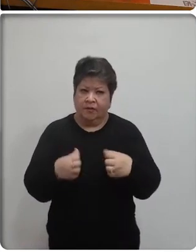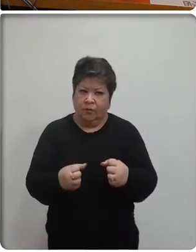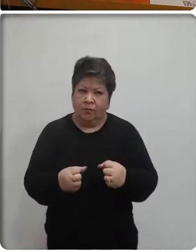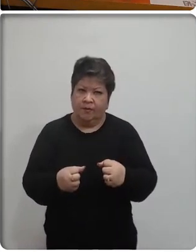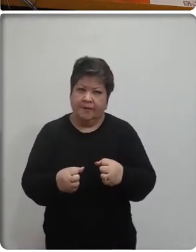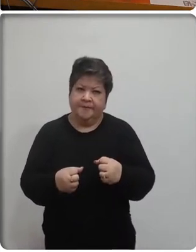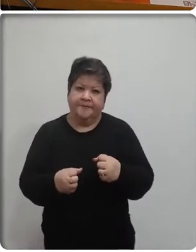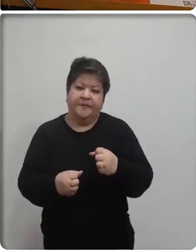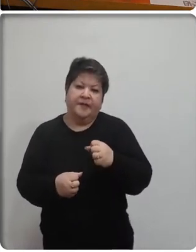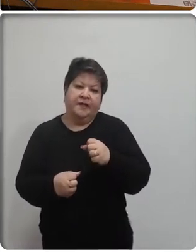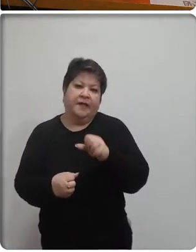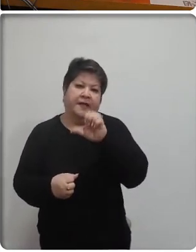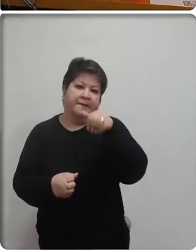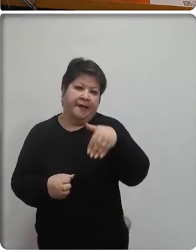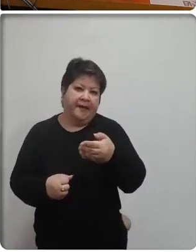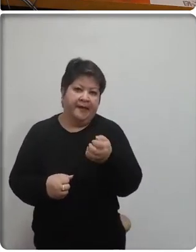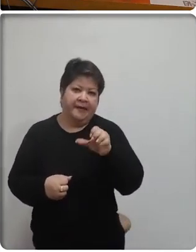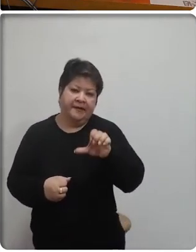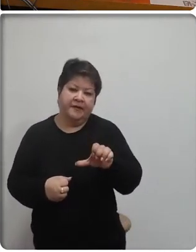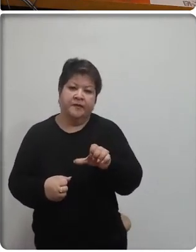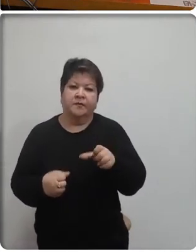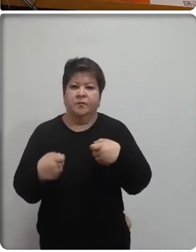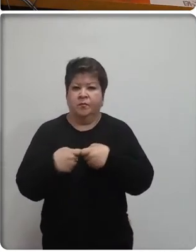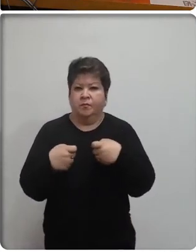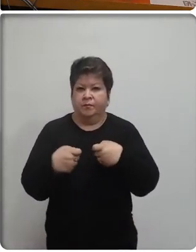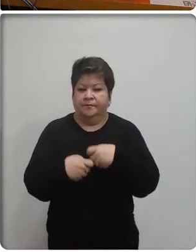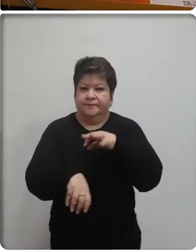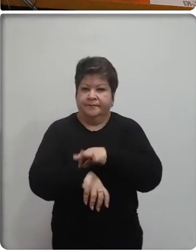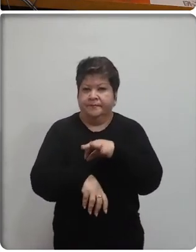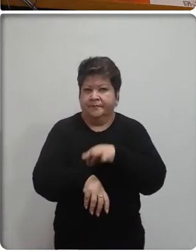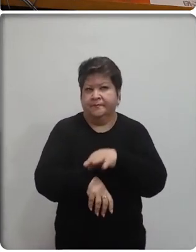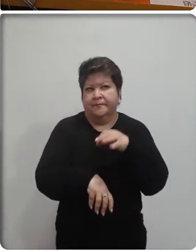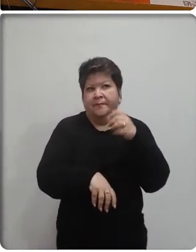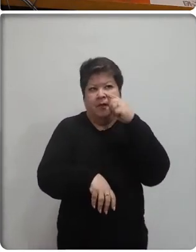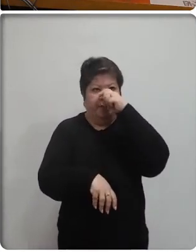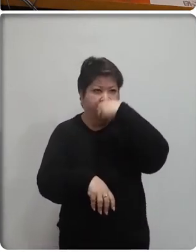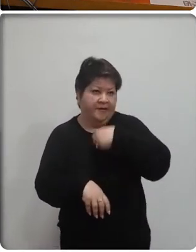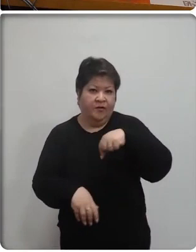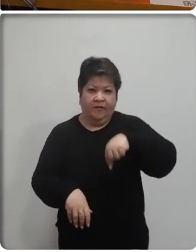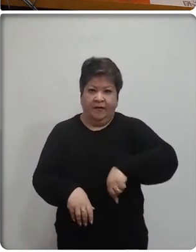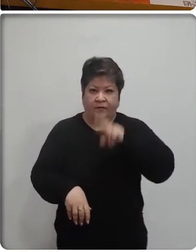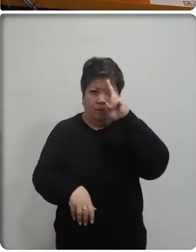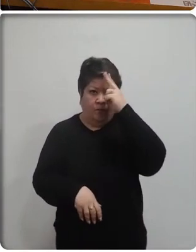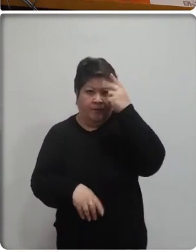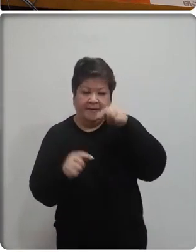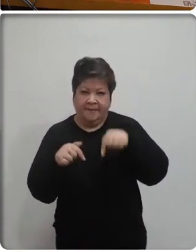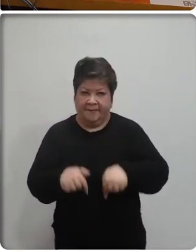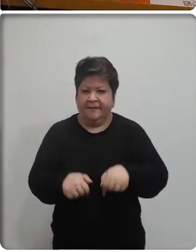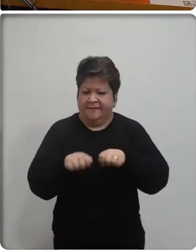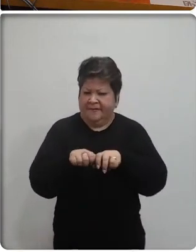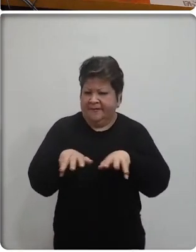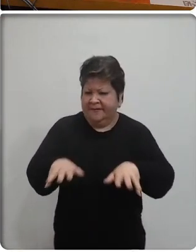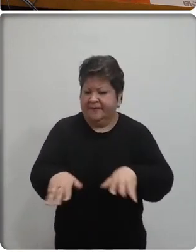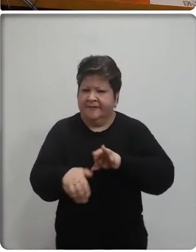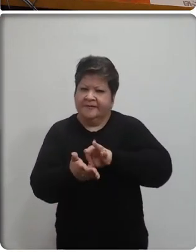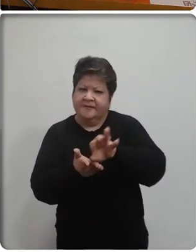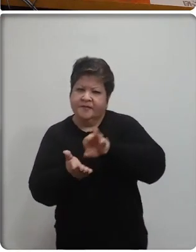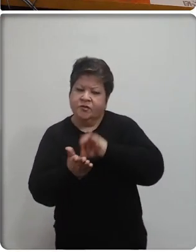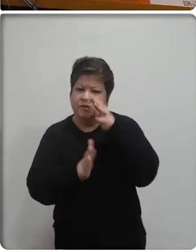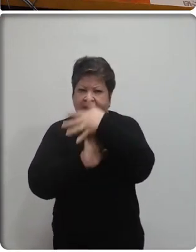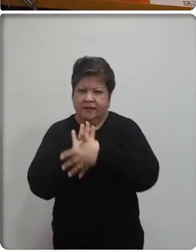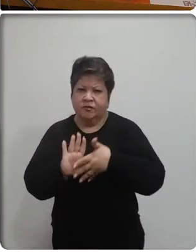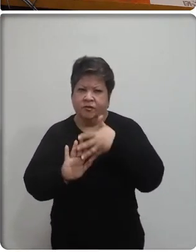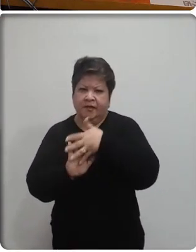los IMAES, de mutualistas, de Montevideo, del interior, la red de servicios nacionales. Determinar la disponibilidad de prestaciones